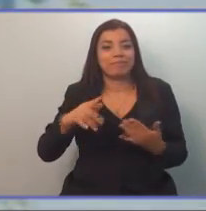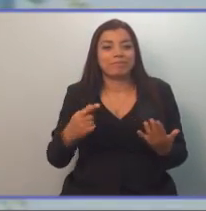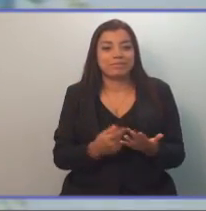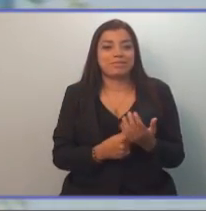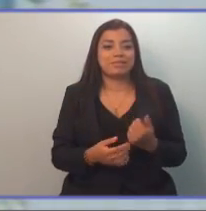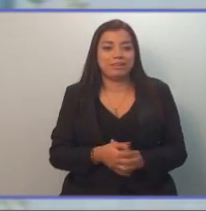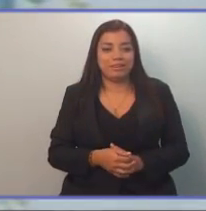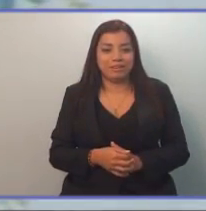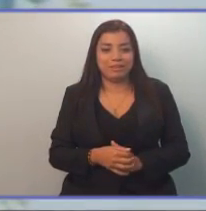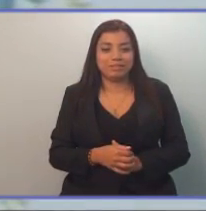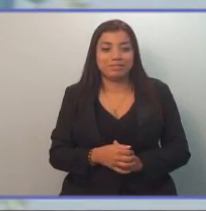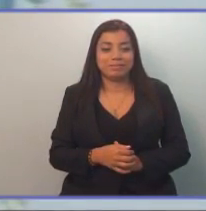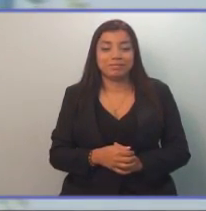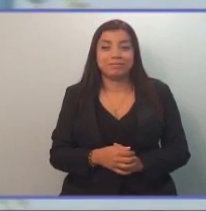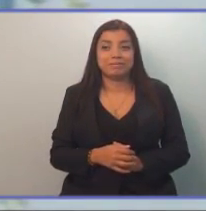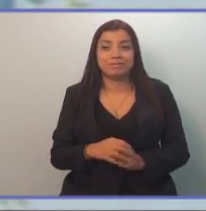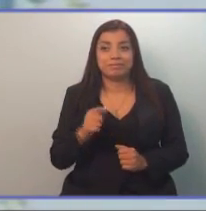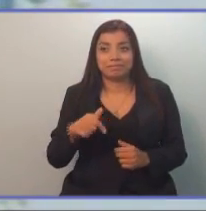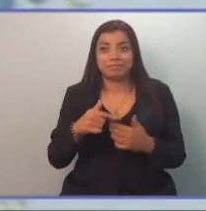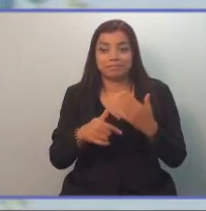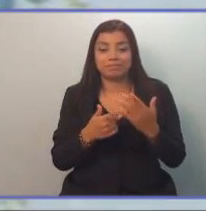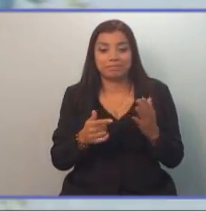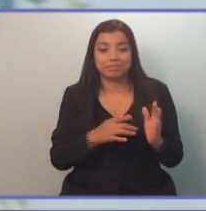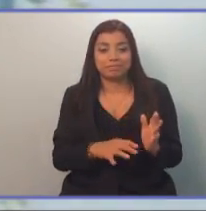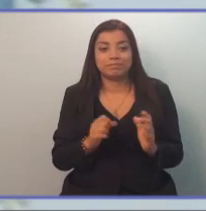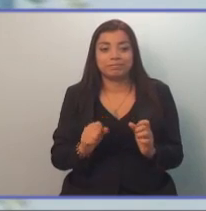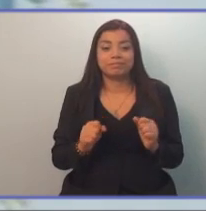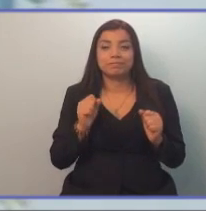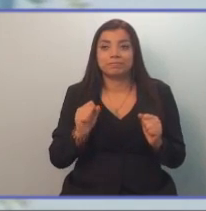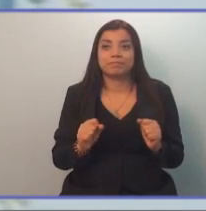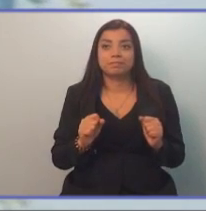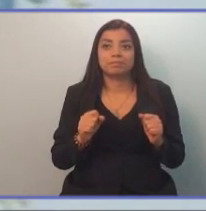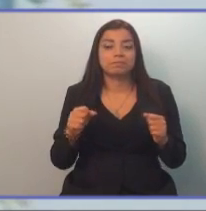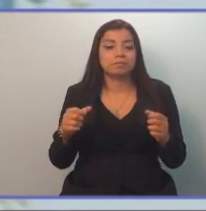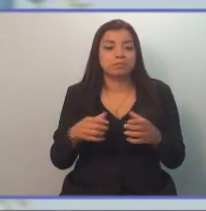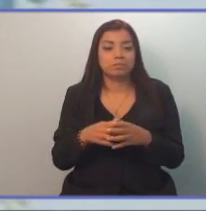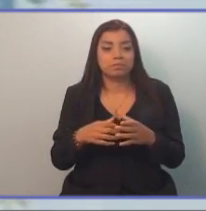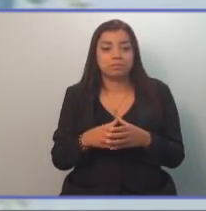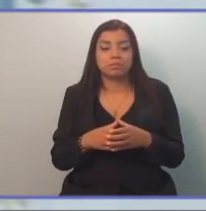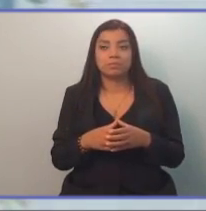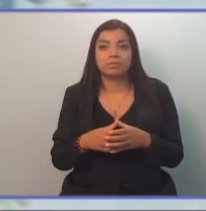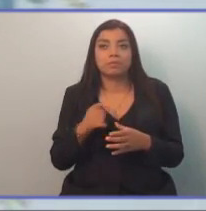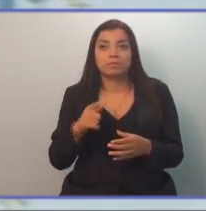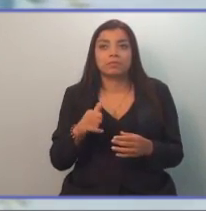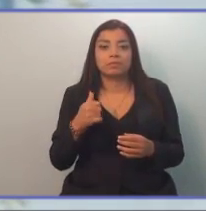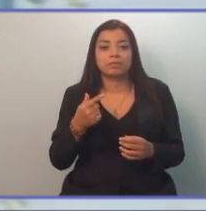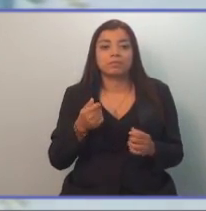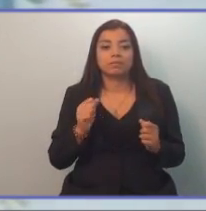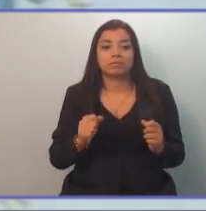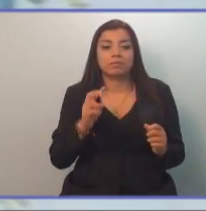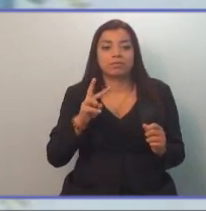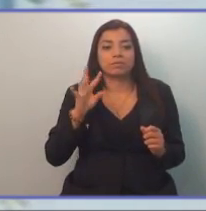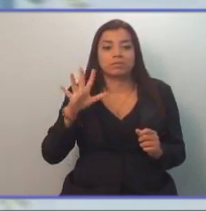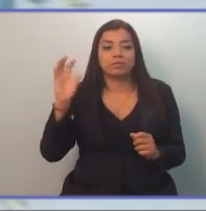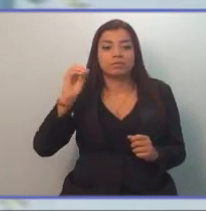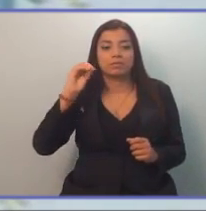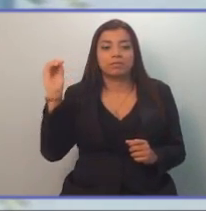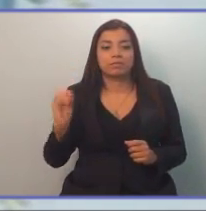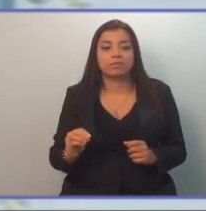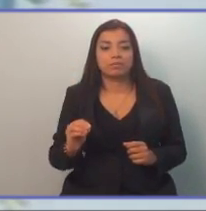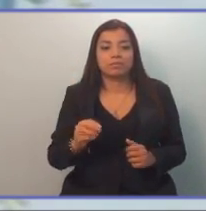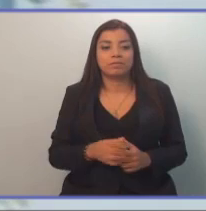la Cámara de la cuarta sección del centro, convirtiéndola en Cámara Penal. Se le redujo ostensiblemente el 25% de la